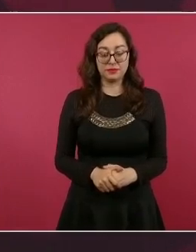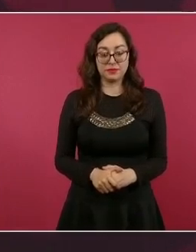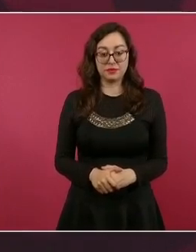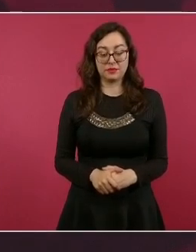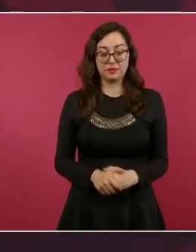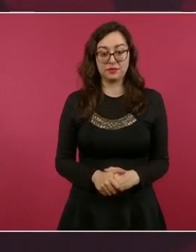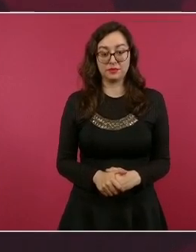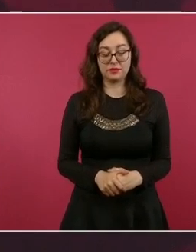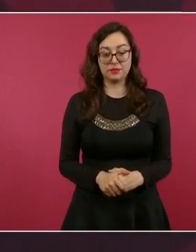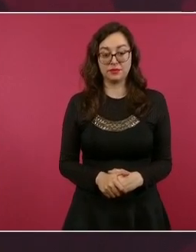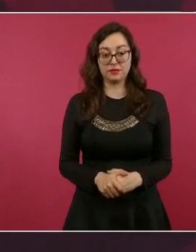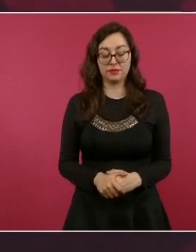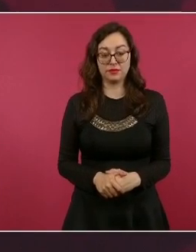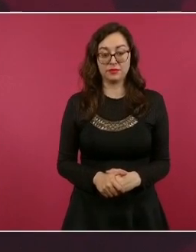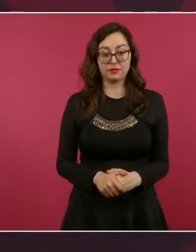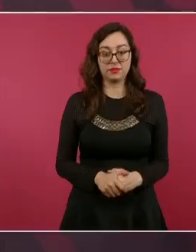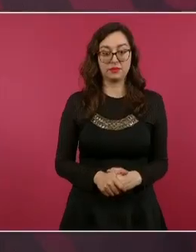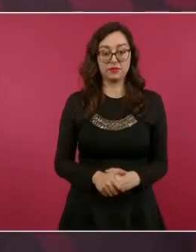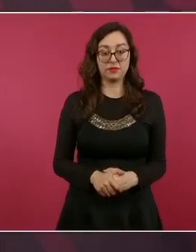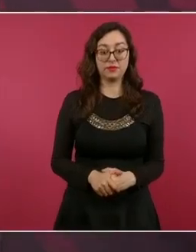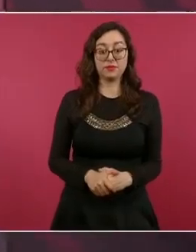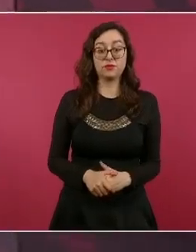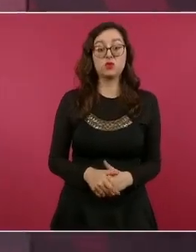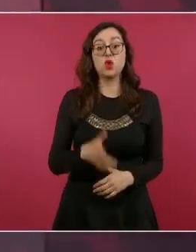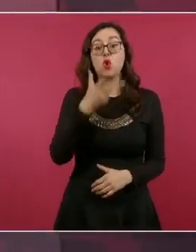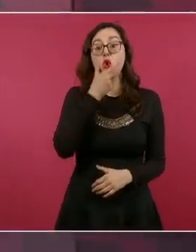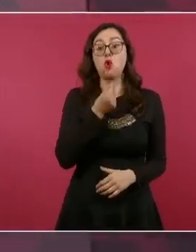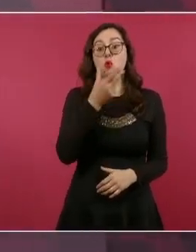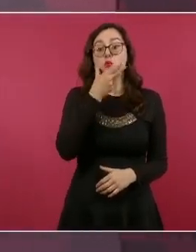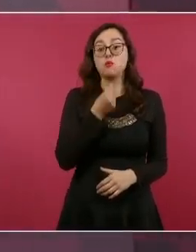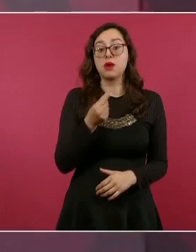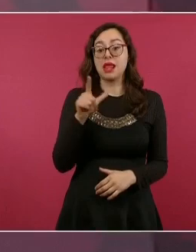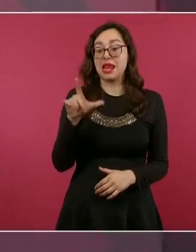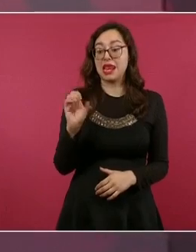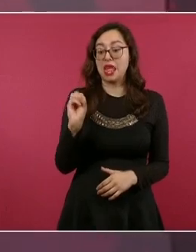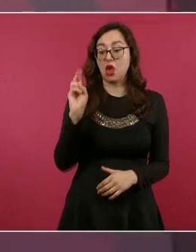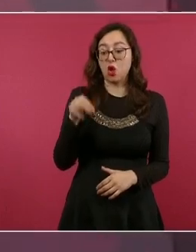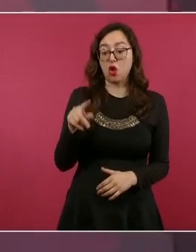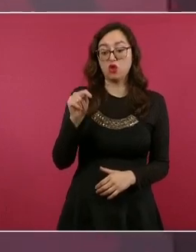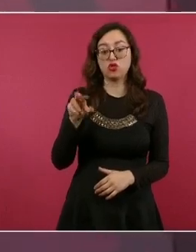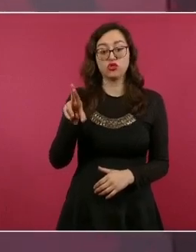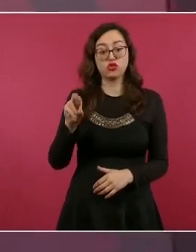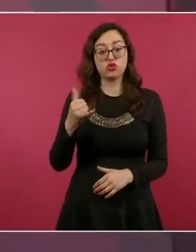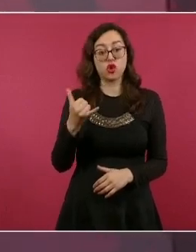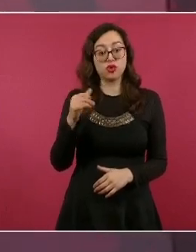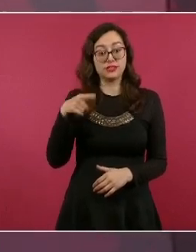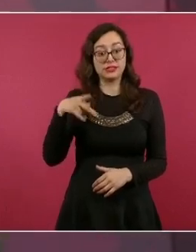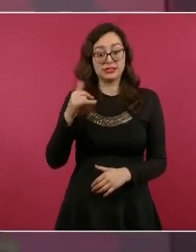muerte a León Trotsky. Y aquí